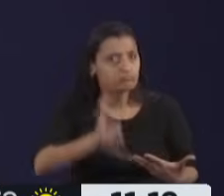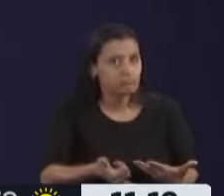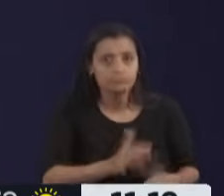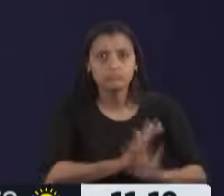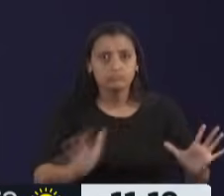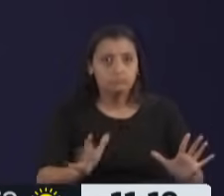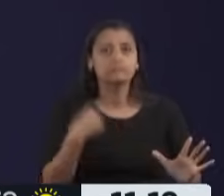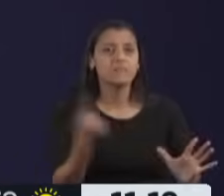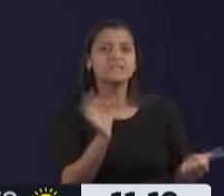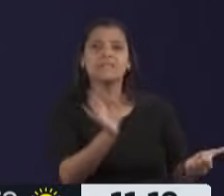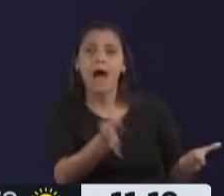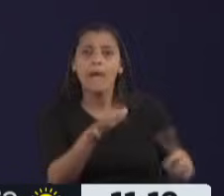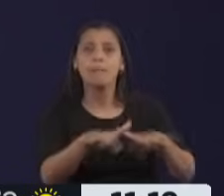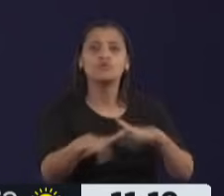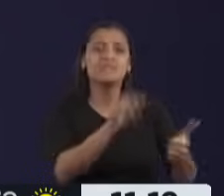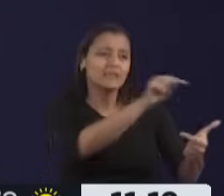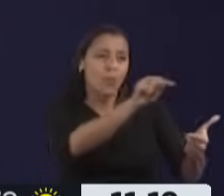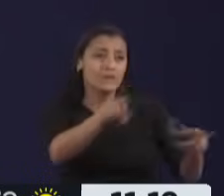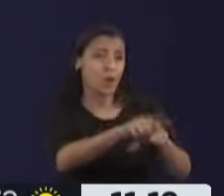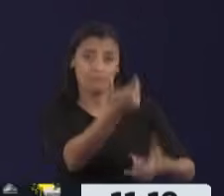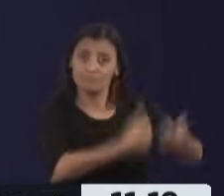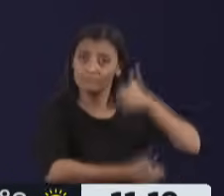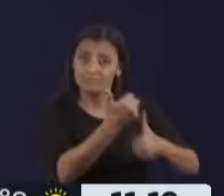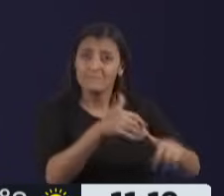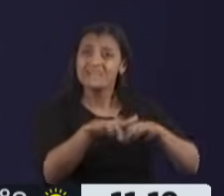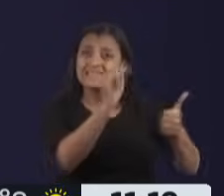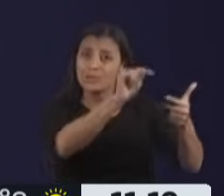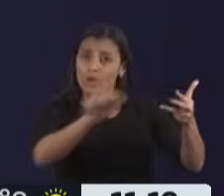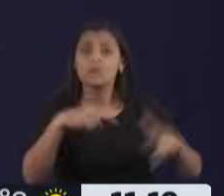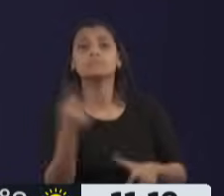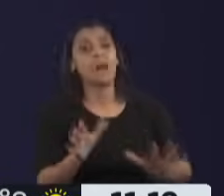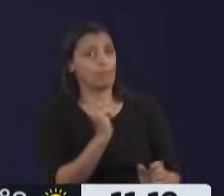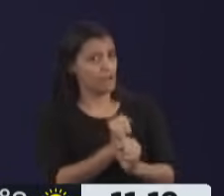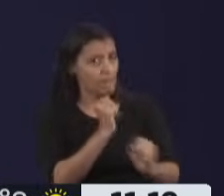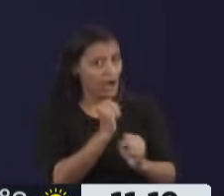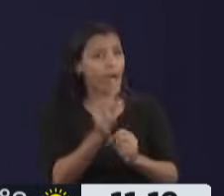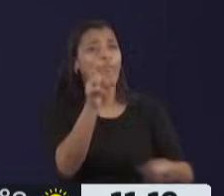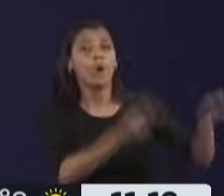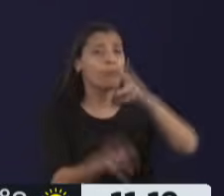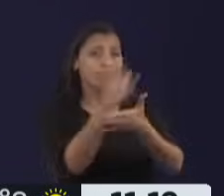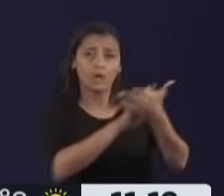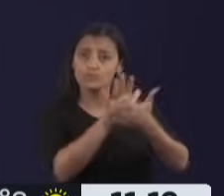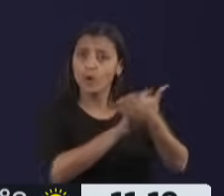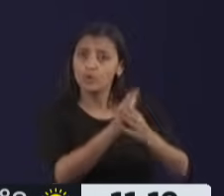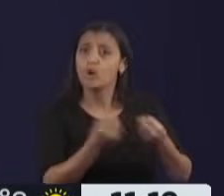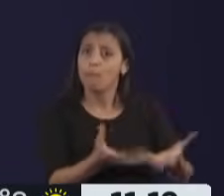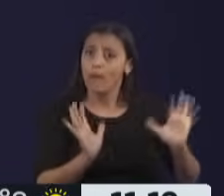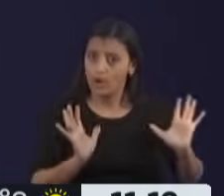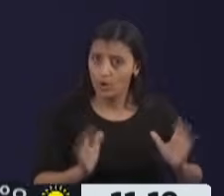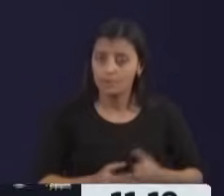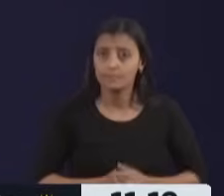absolutamente al tanto de todas las cosas que mencionás y por las que estamos trabajando para corregirlas,